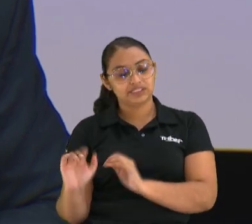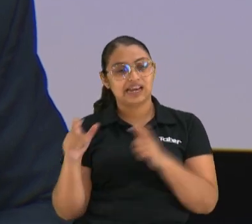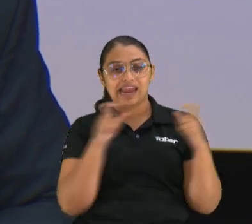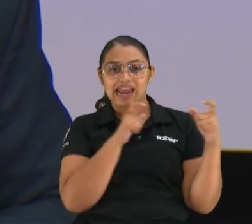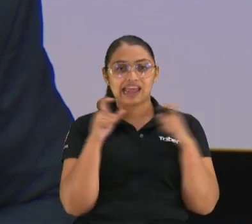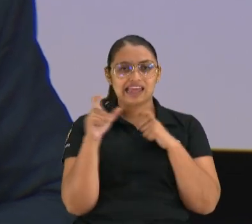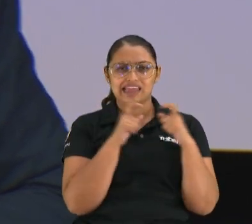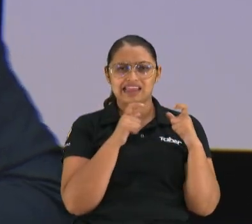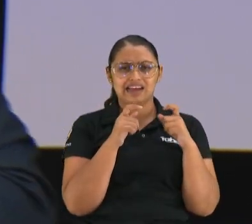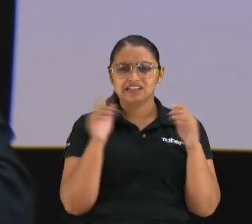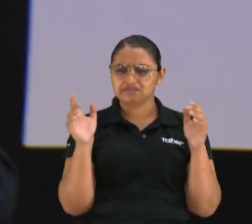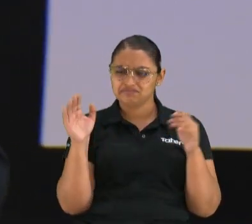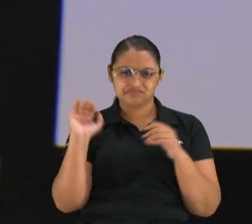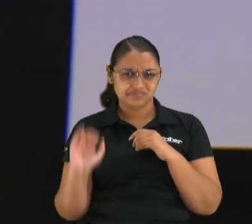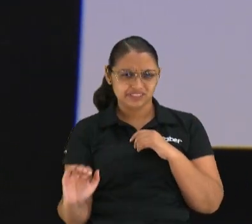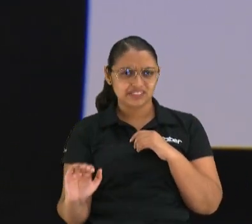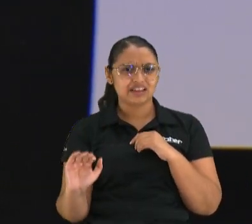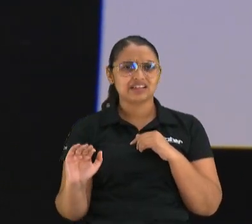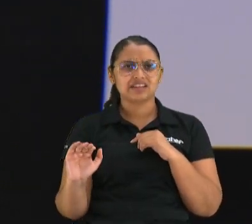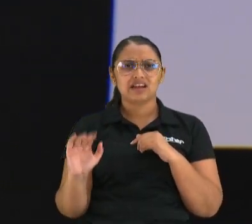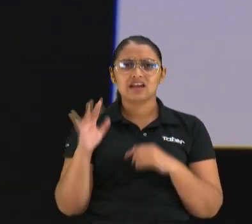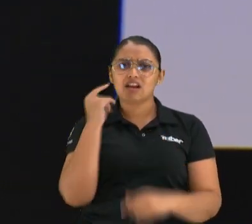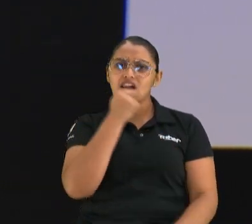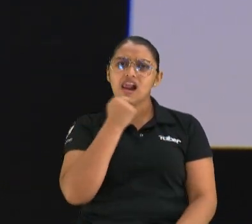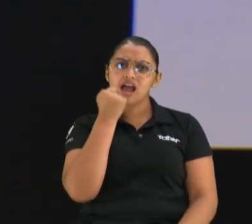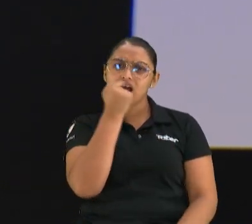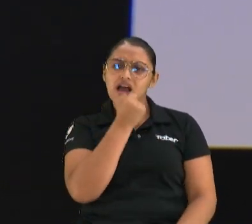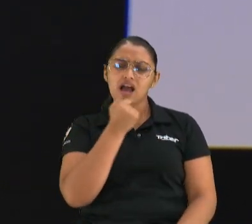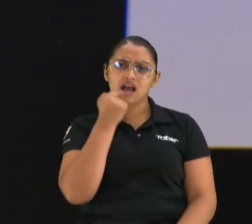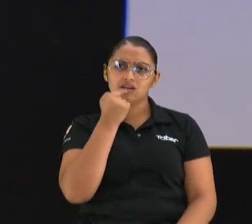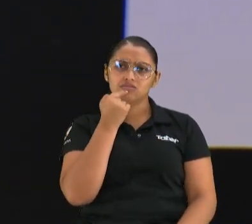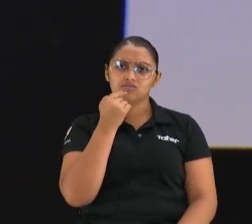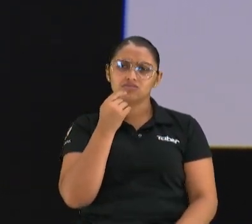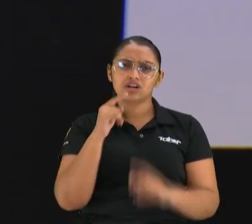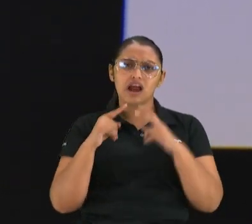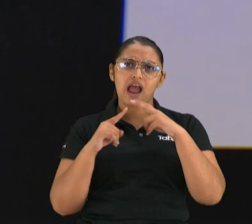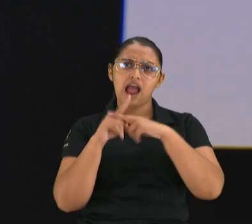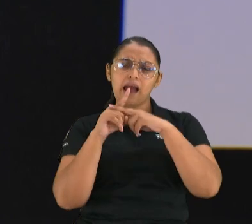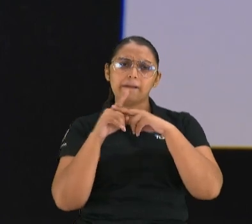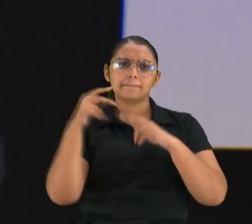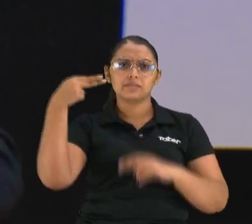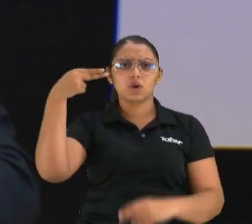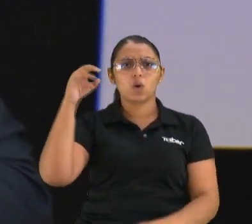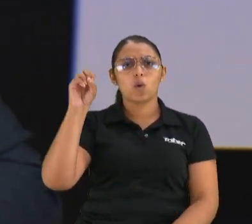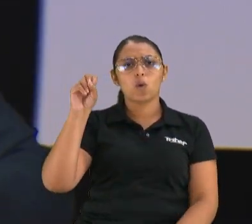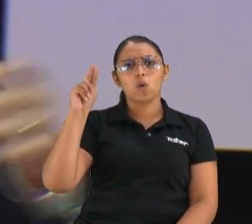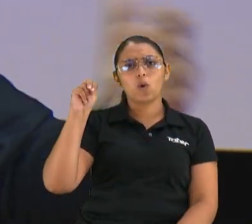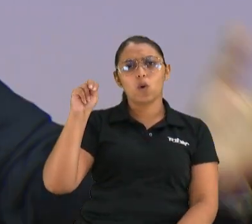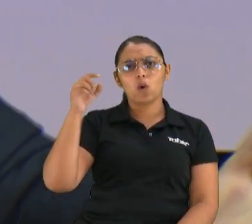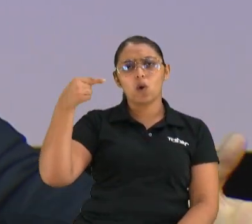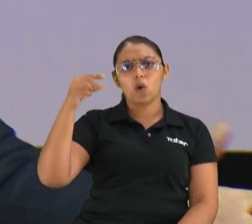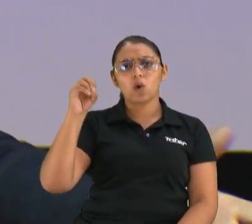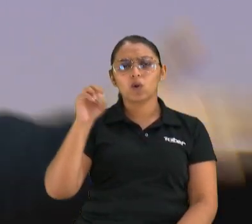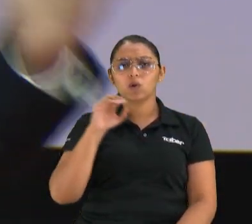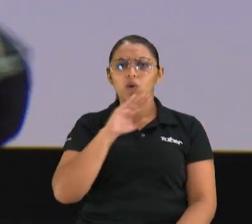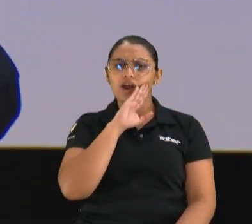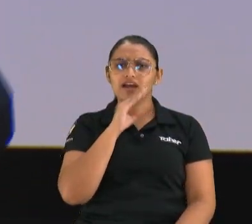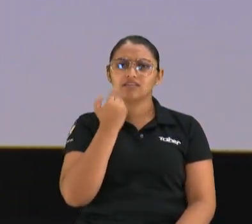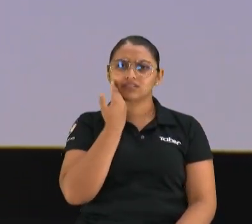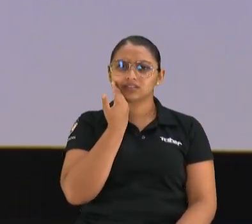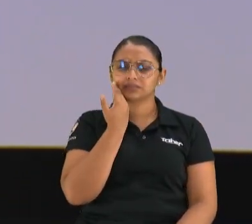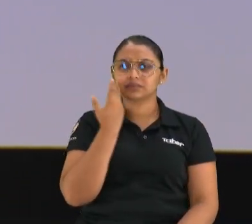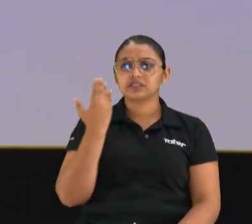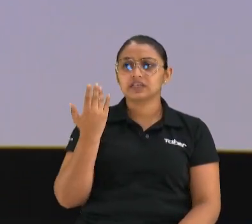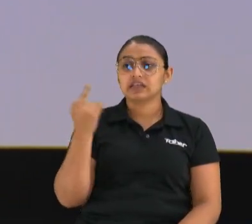y lo llevan al médico y le preguntan a la señora que quién le cuida la criatura y quisiera un problema de un cepillo dental o de